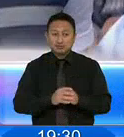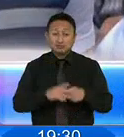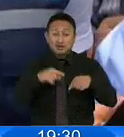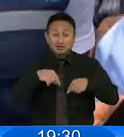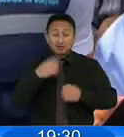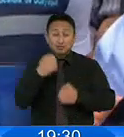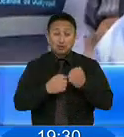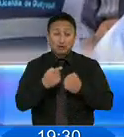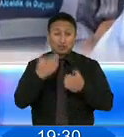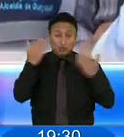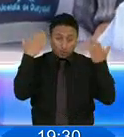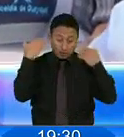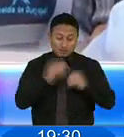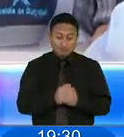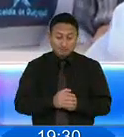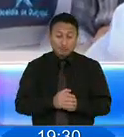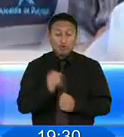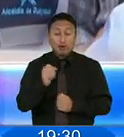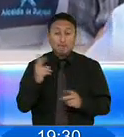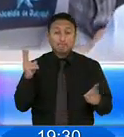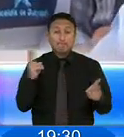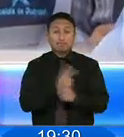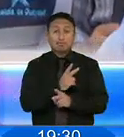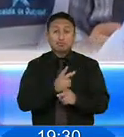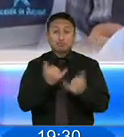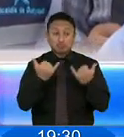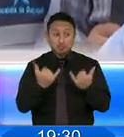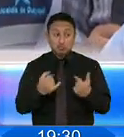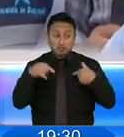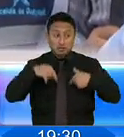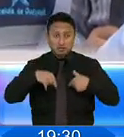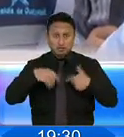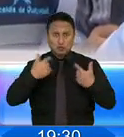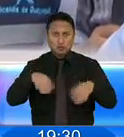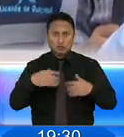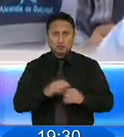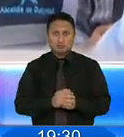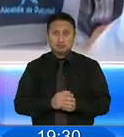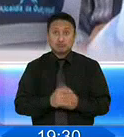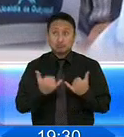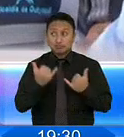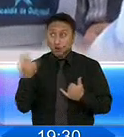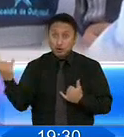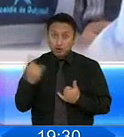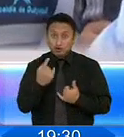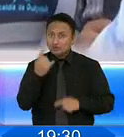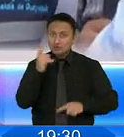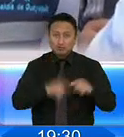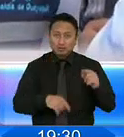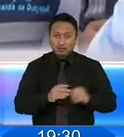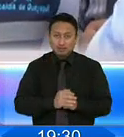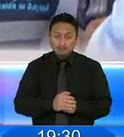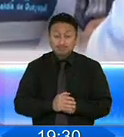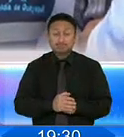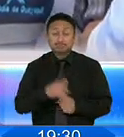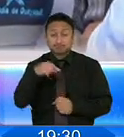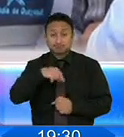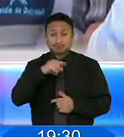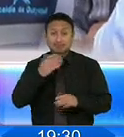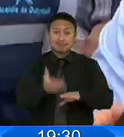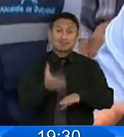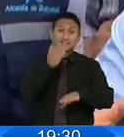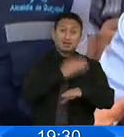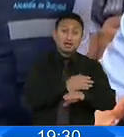ciudad, peor aún en esta época y en estas condiciones podía haber hecho lo que hizo hoy. De tal manera que así como procedimos ya meses atrás con